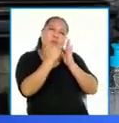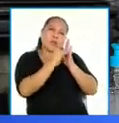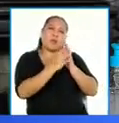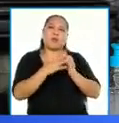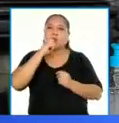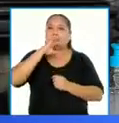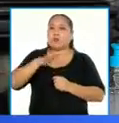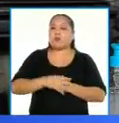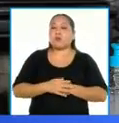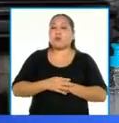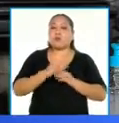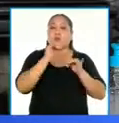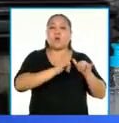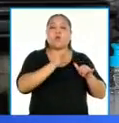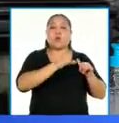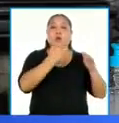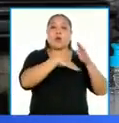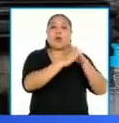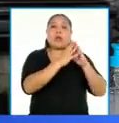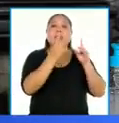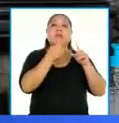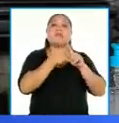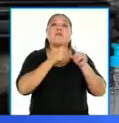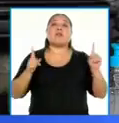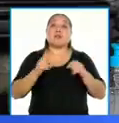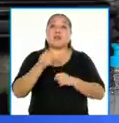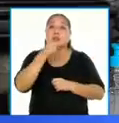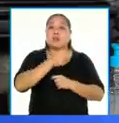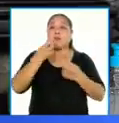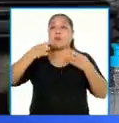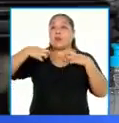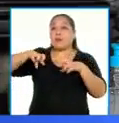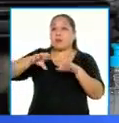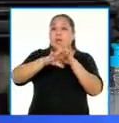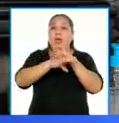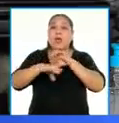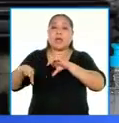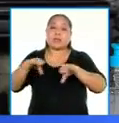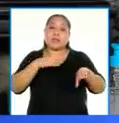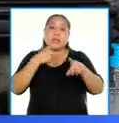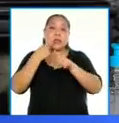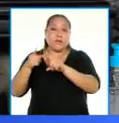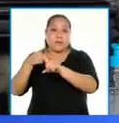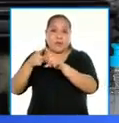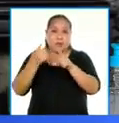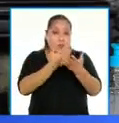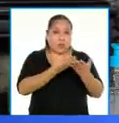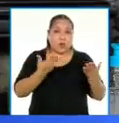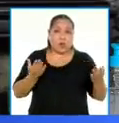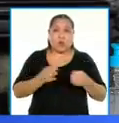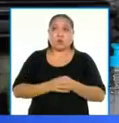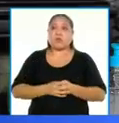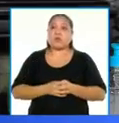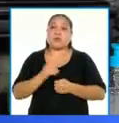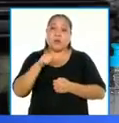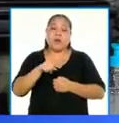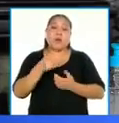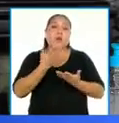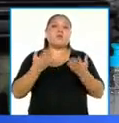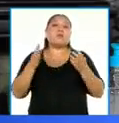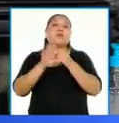dijimos una cuarentena diferente que nos permitía realizar determinadas actividades